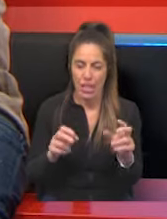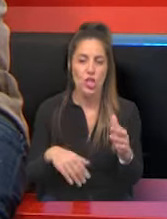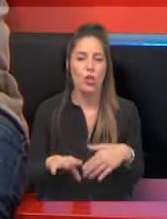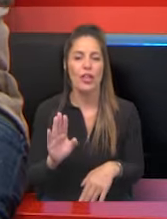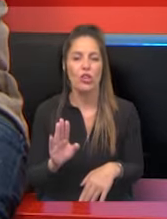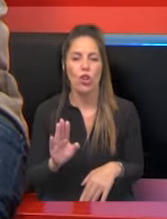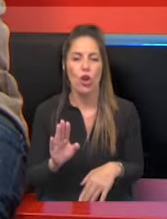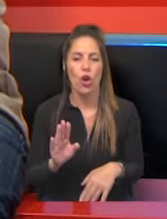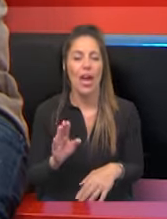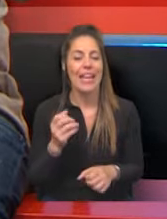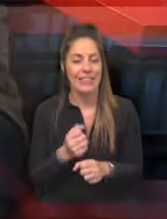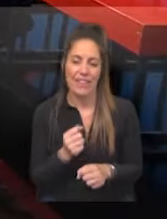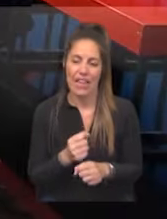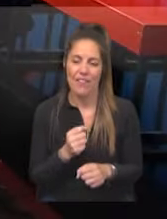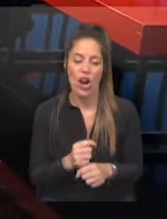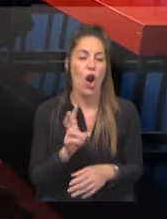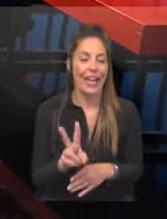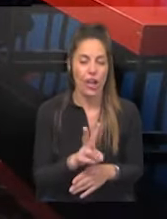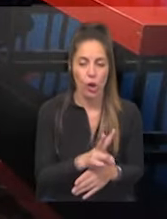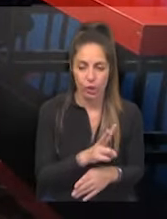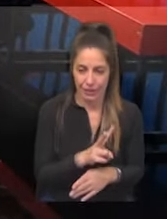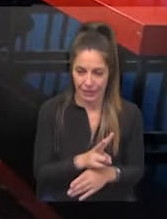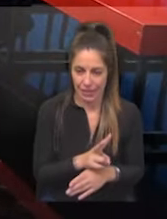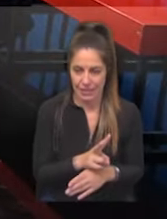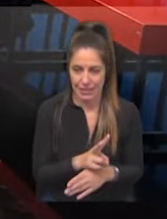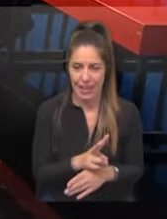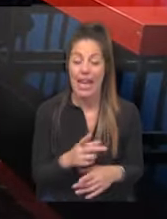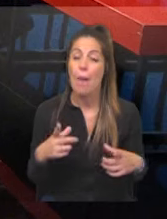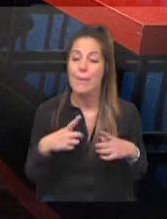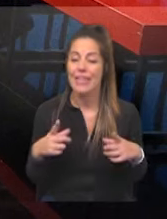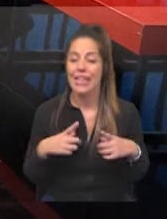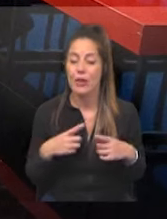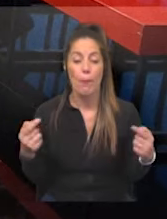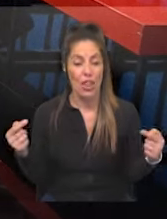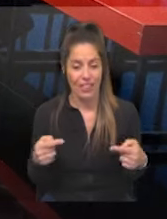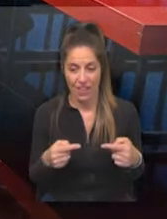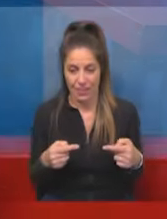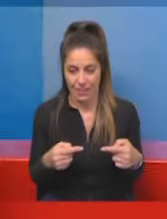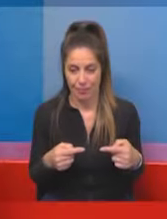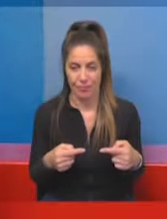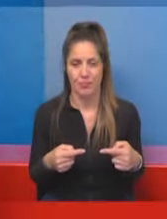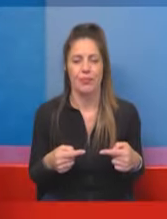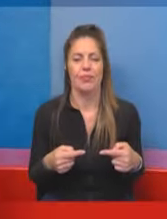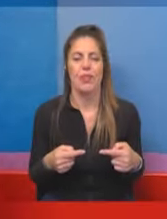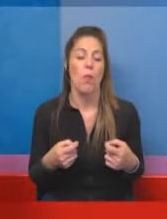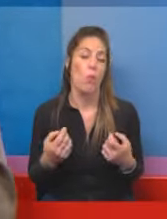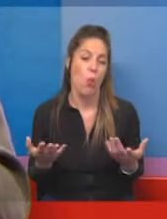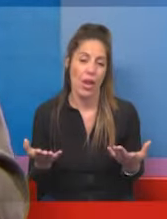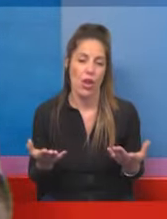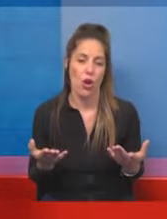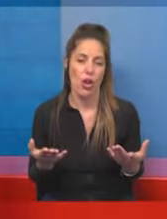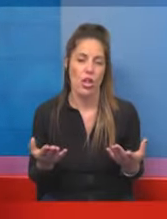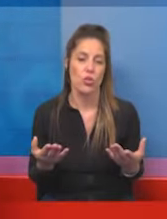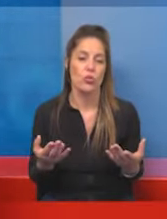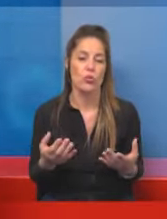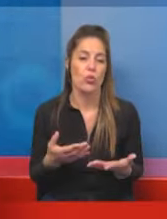está muy este trabajo de recorridas y cierta expectativa por el debate que Bueno es es un